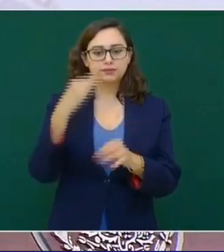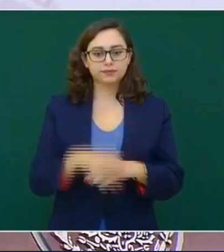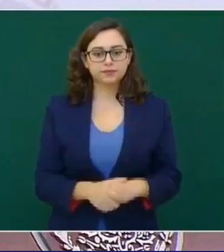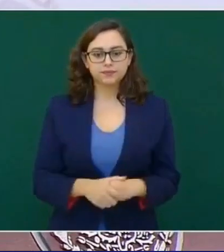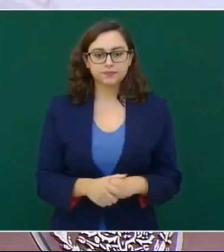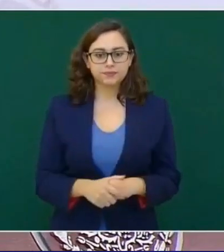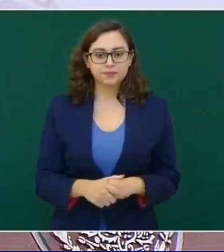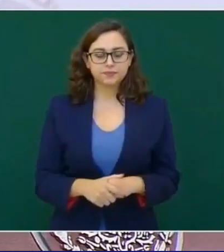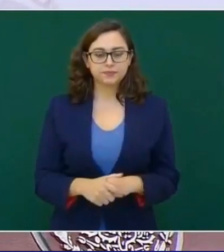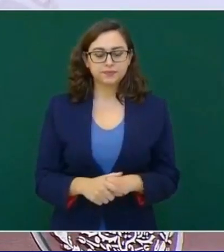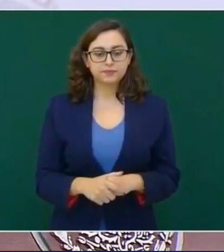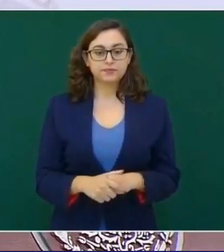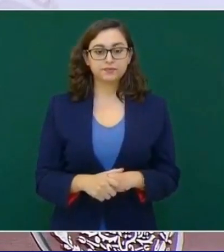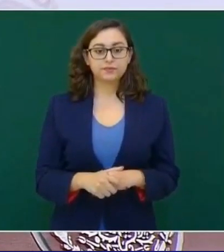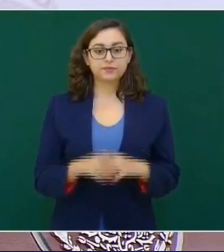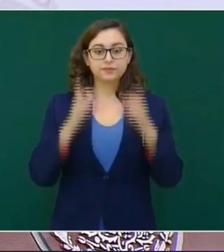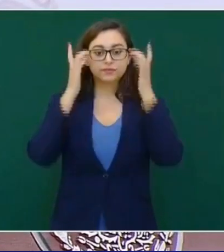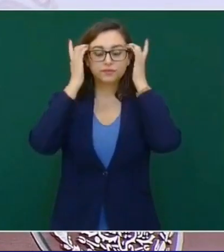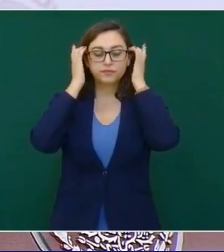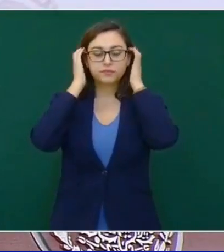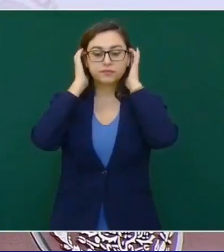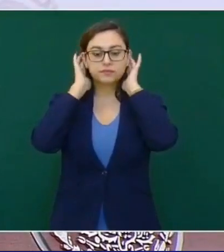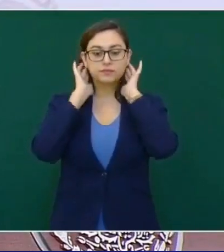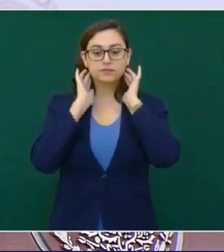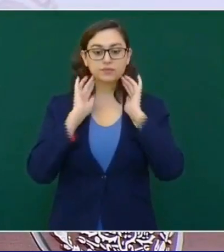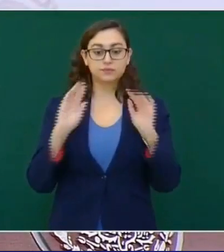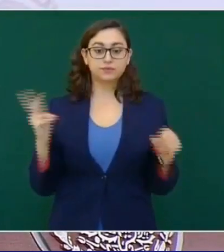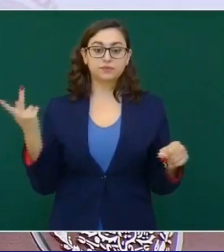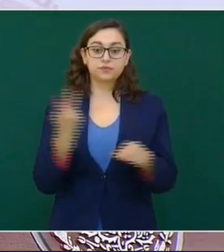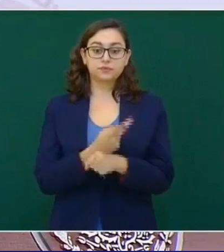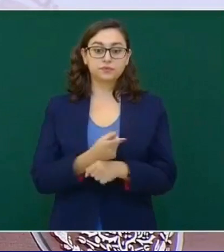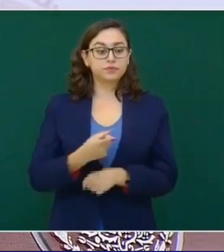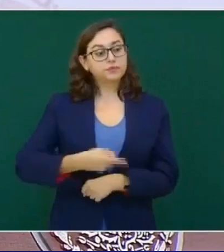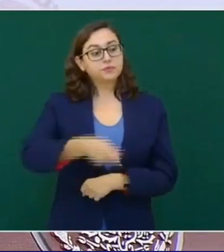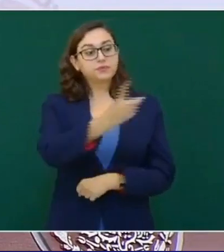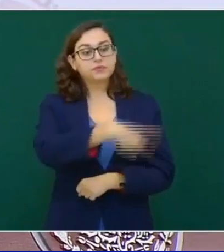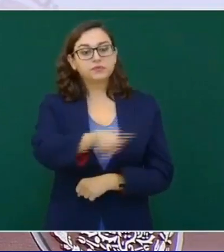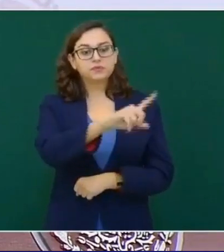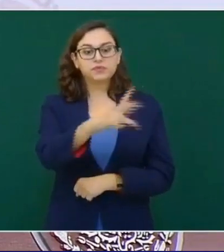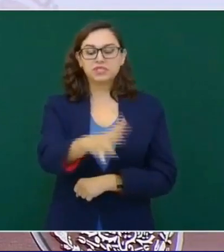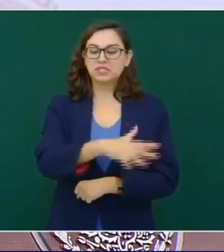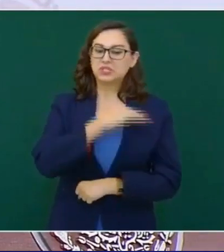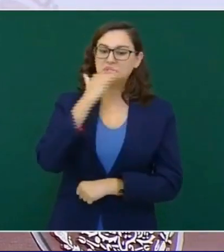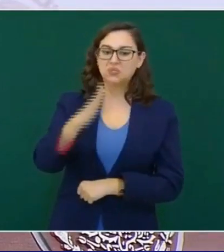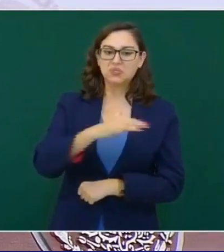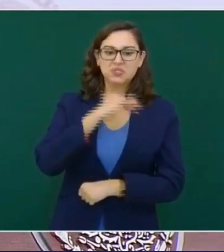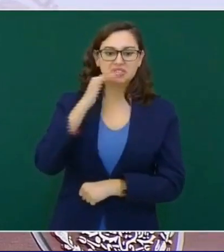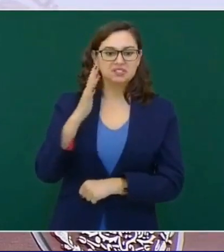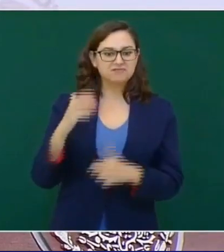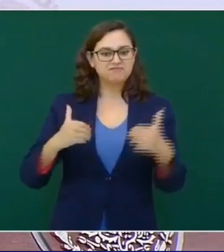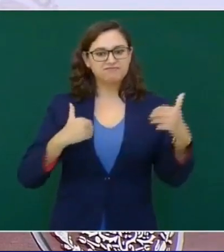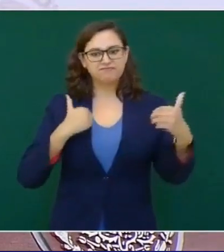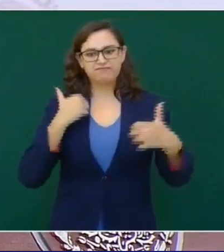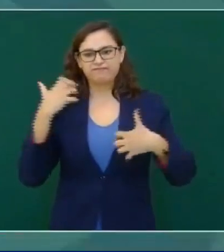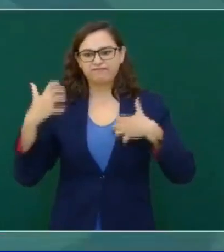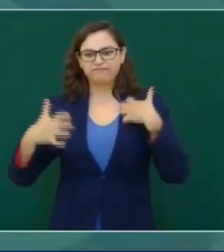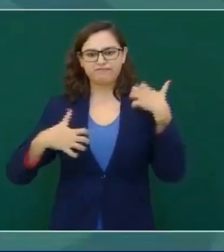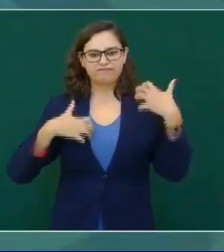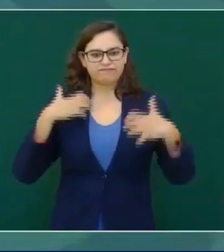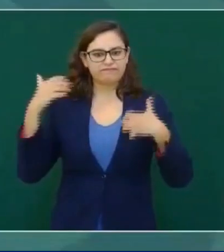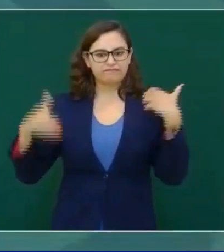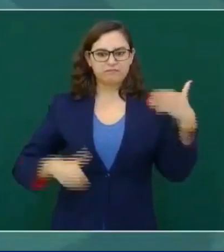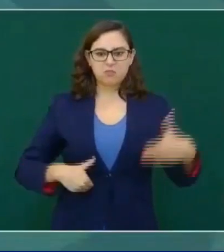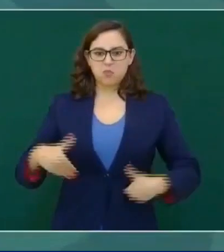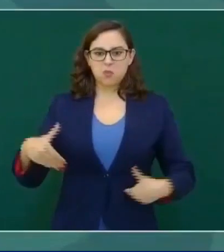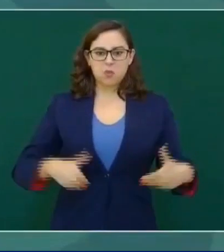Entonces, eso a los corruptos tecnócratas les molesta mucho. Pero para mí el